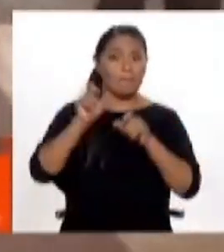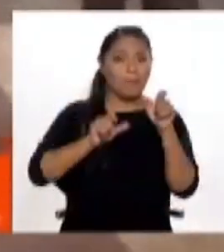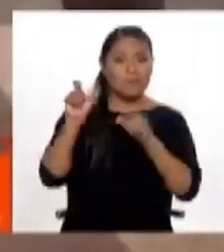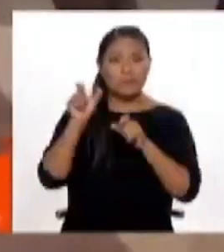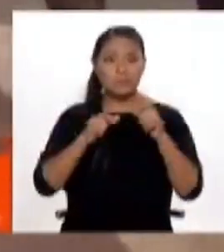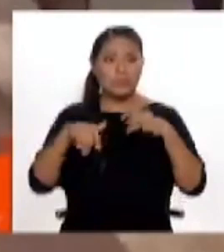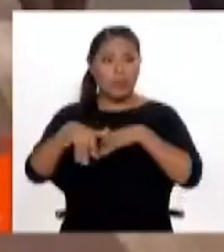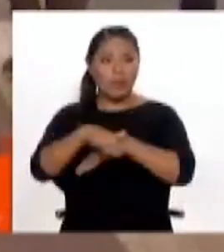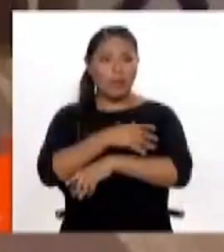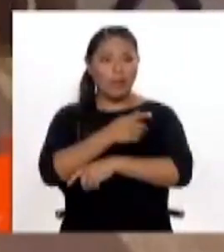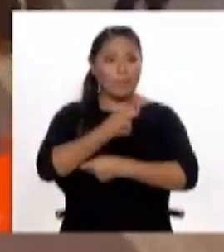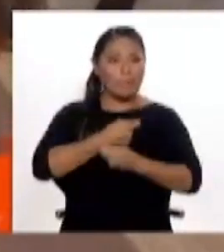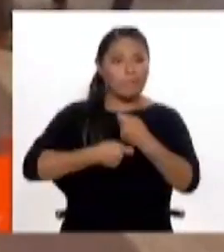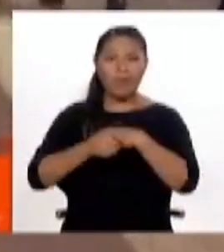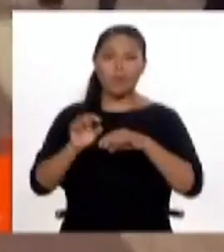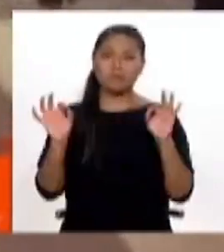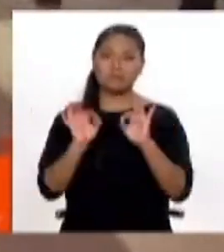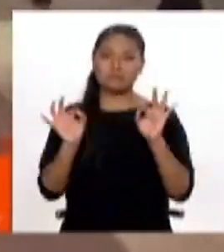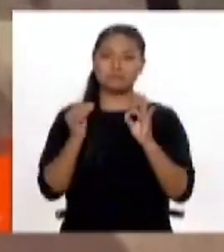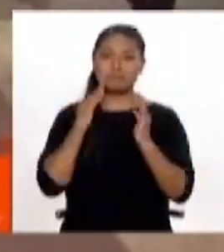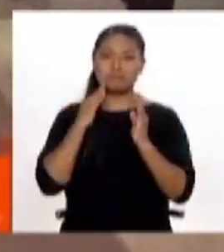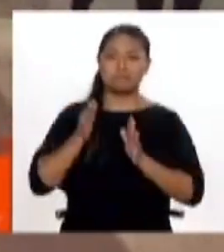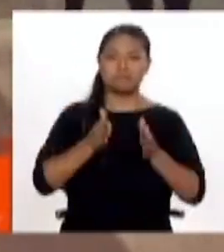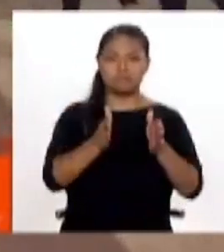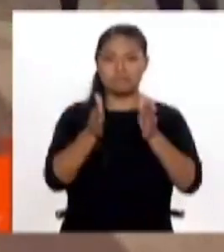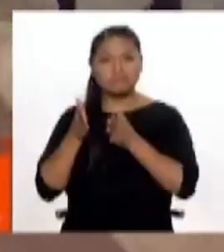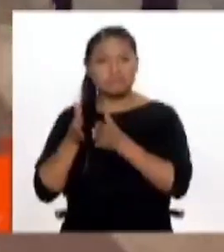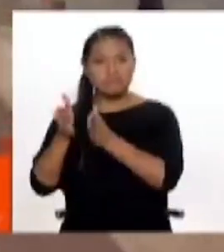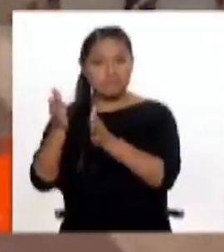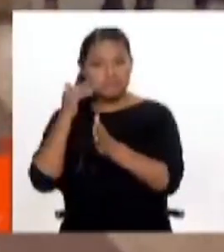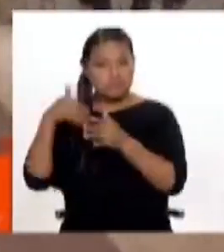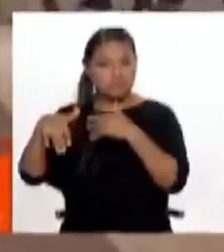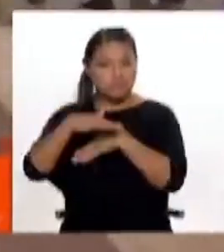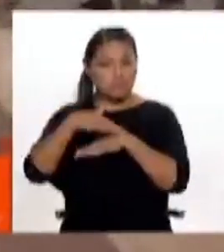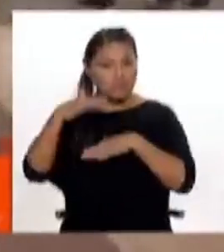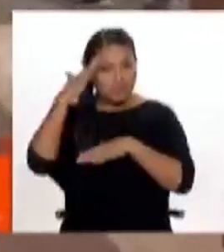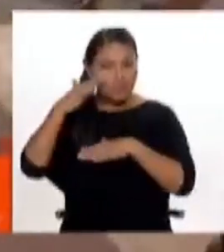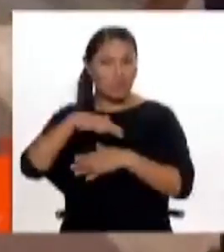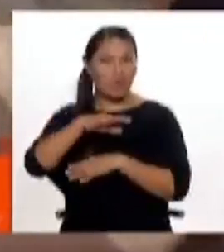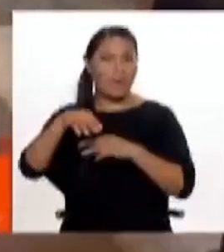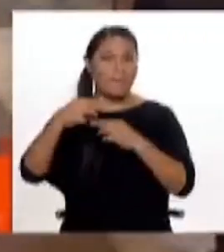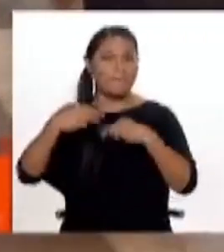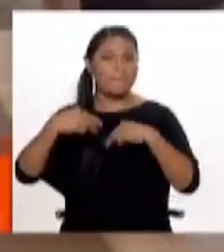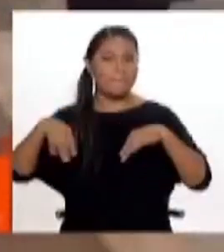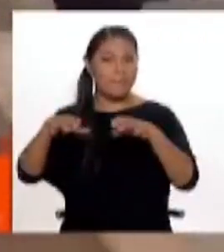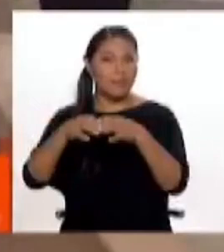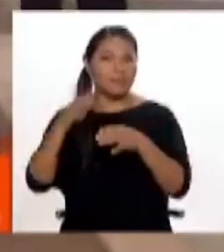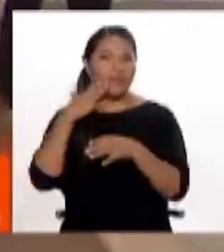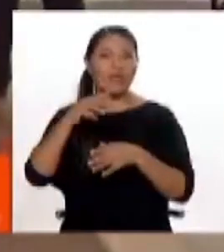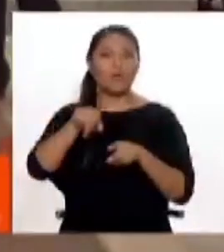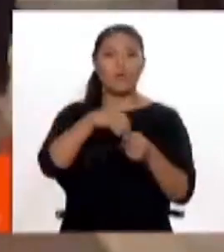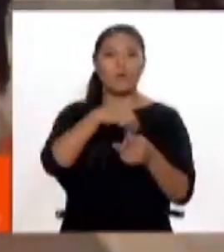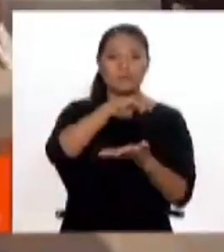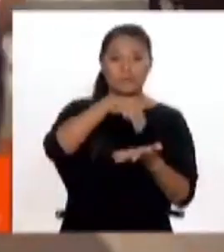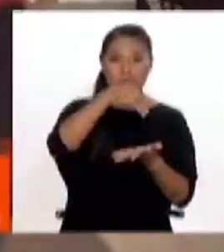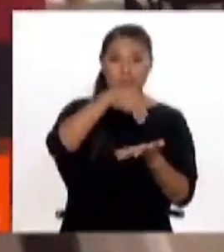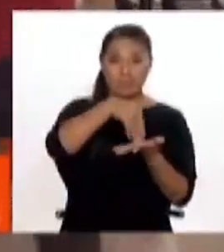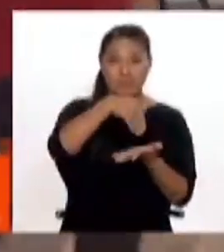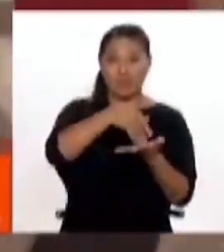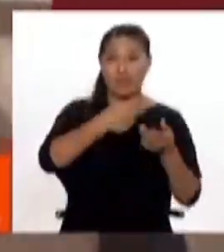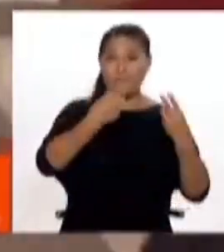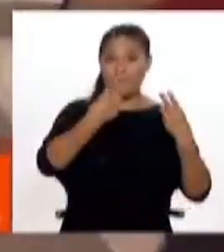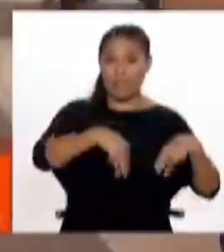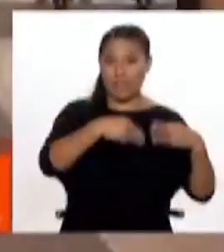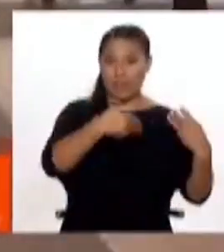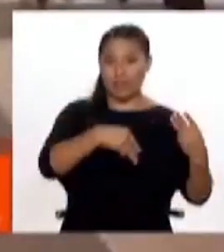las principales calles aledañas a este centro comercial, Emporio Comercial y también al Mercado Central. Como se recuerda, desde muy temprano